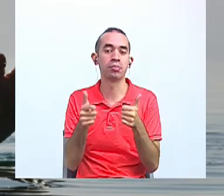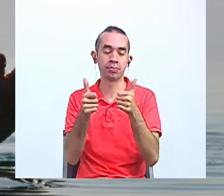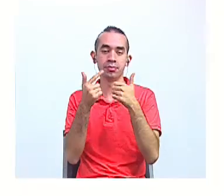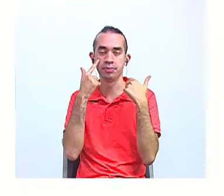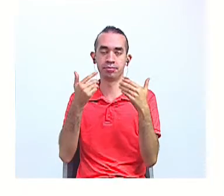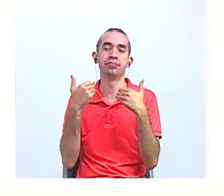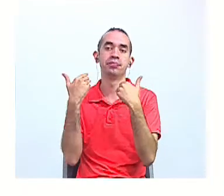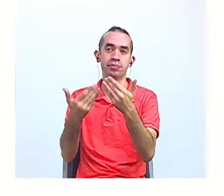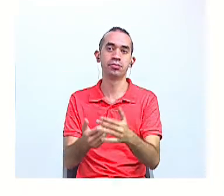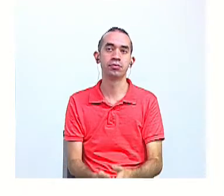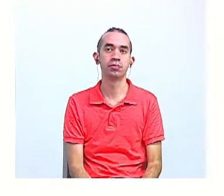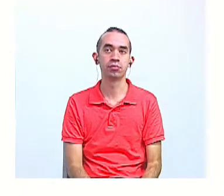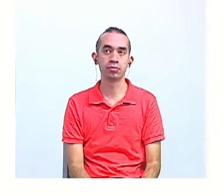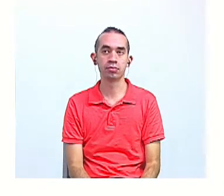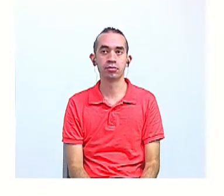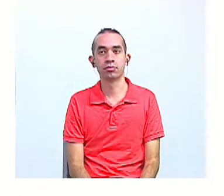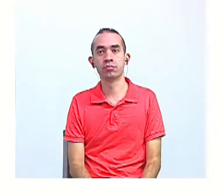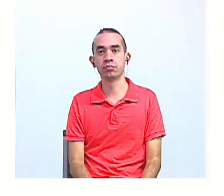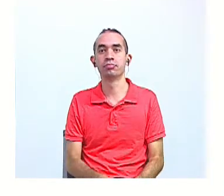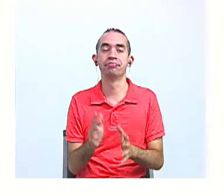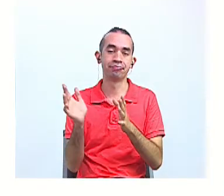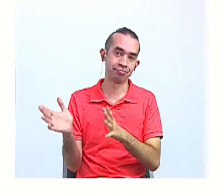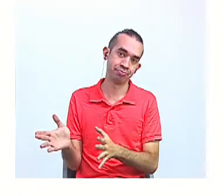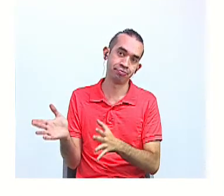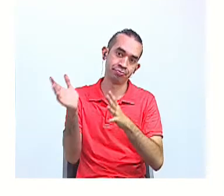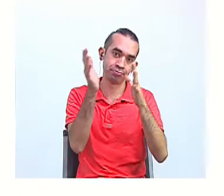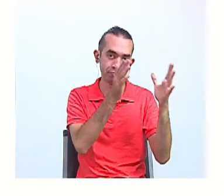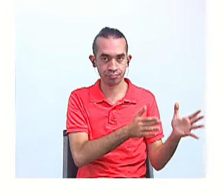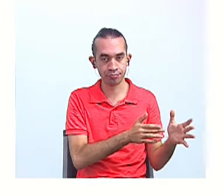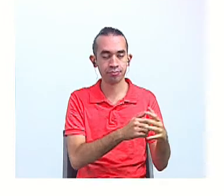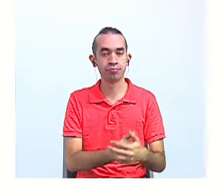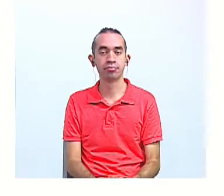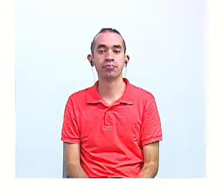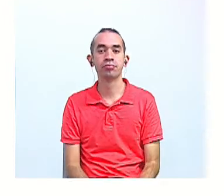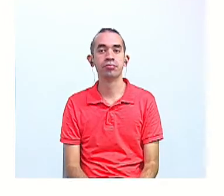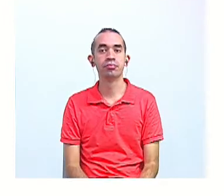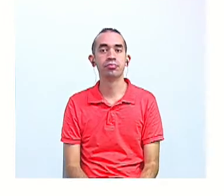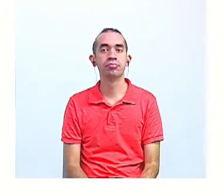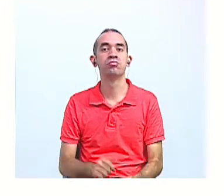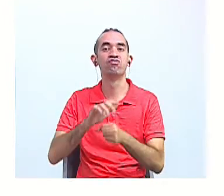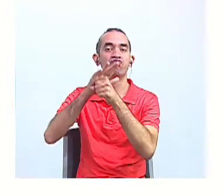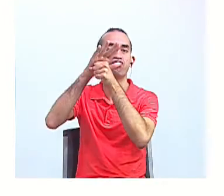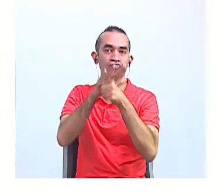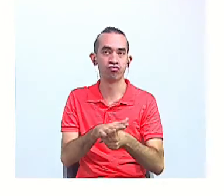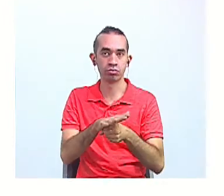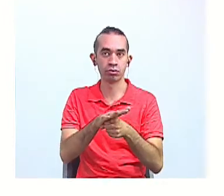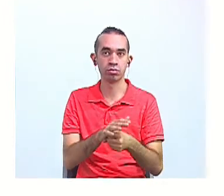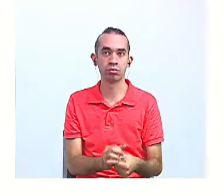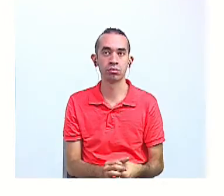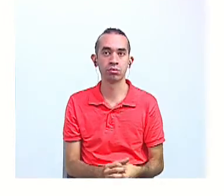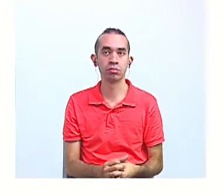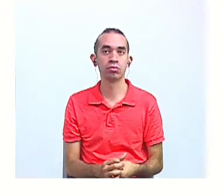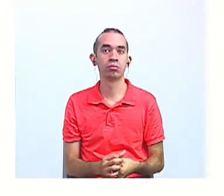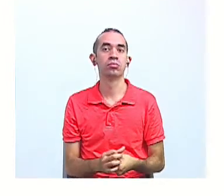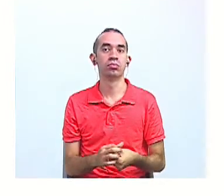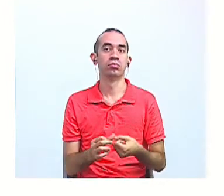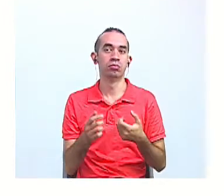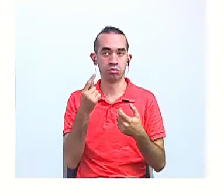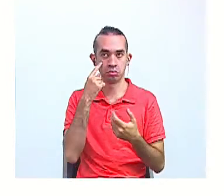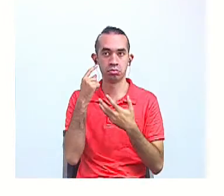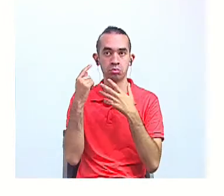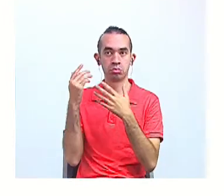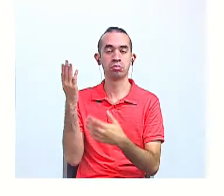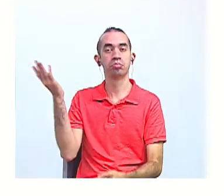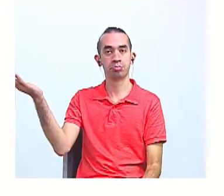continuamos. Ahora vamos a seguir estudiando sobre la presión. Por eso, quiero